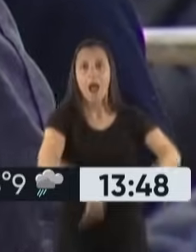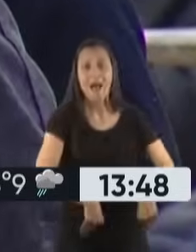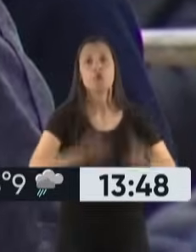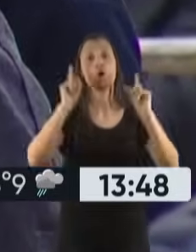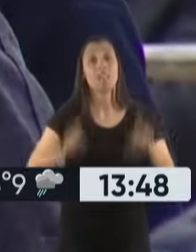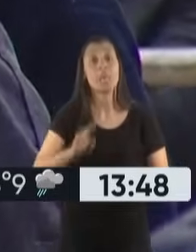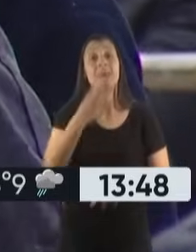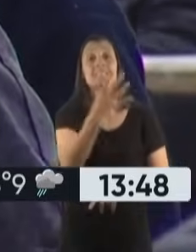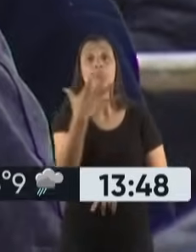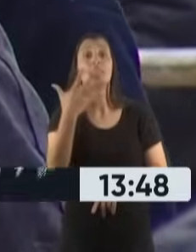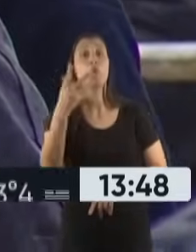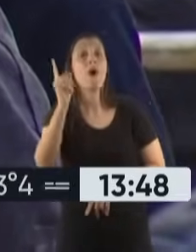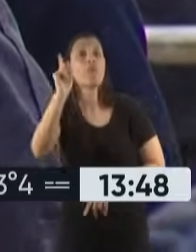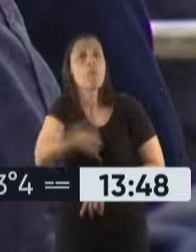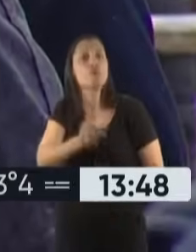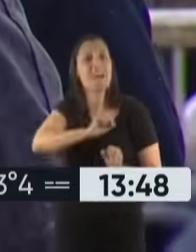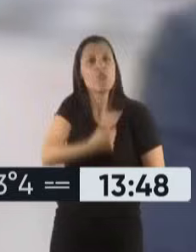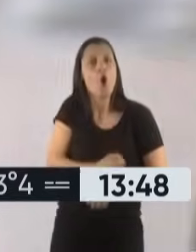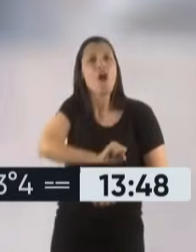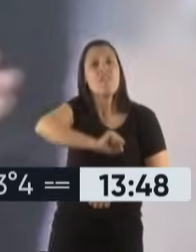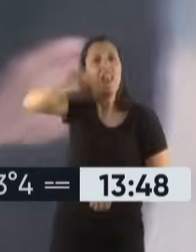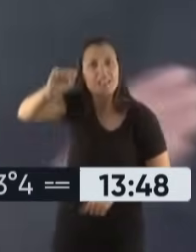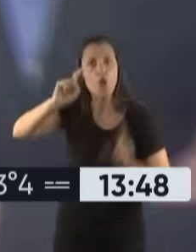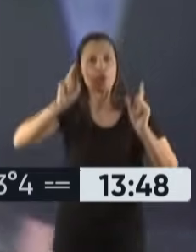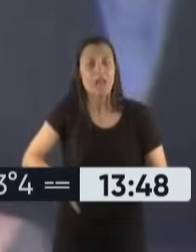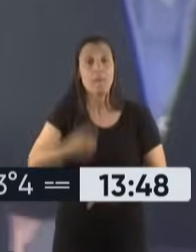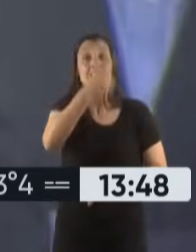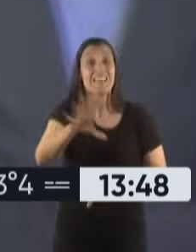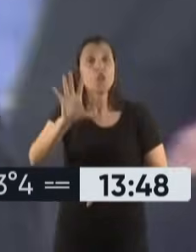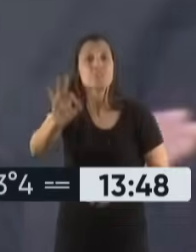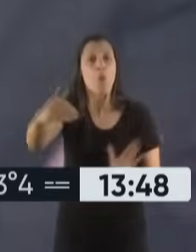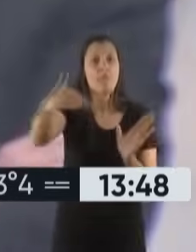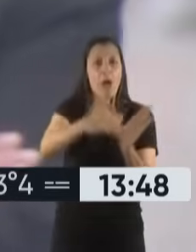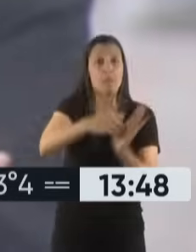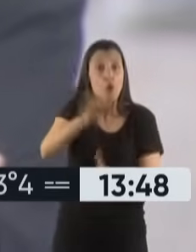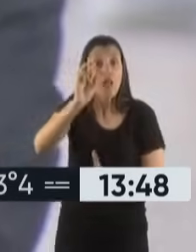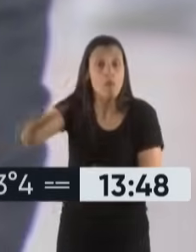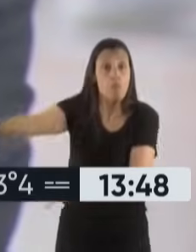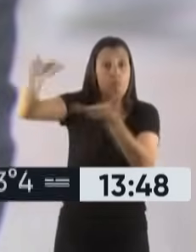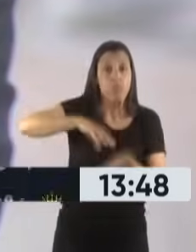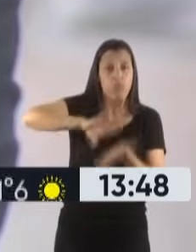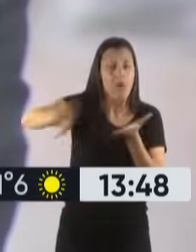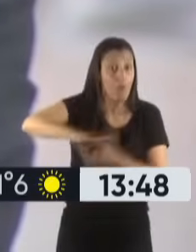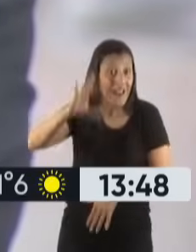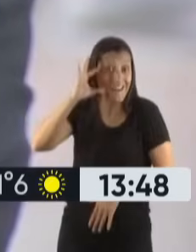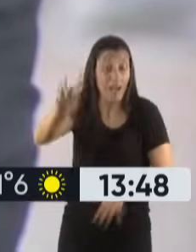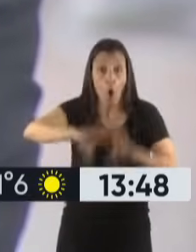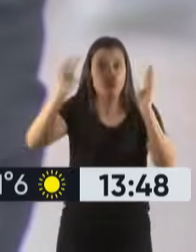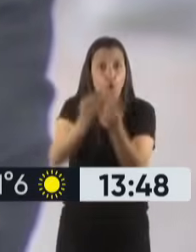54 puntos de inflación y 150 millones de dólares de deuda tomada en menos de un